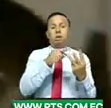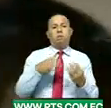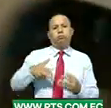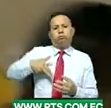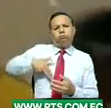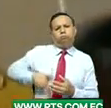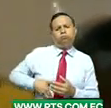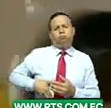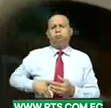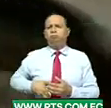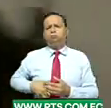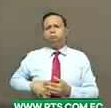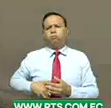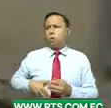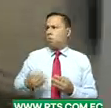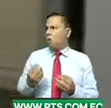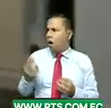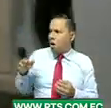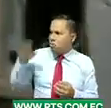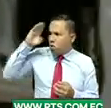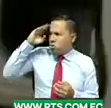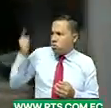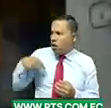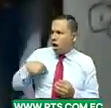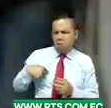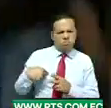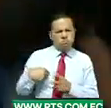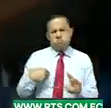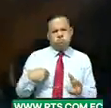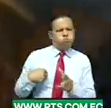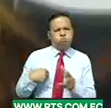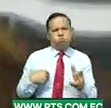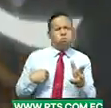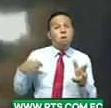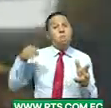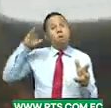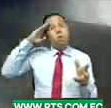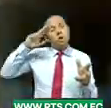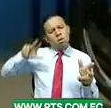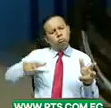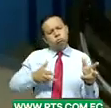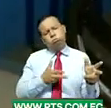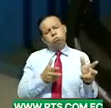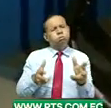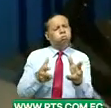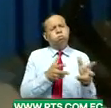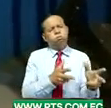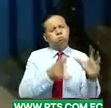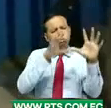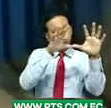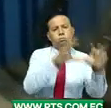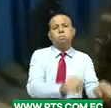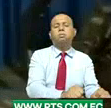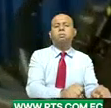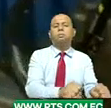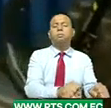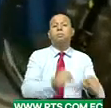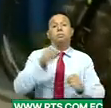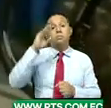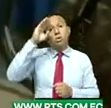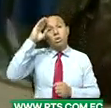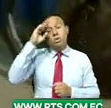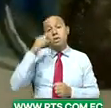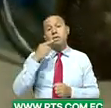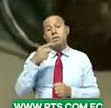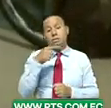emprendieron la huida, pero la policía logró su captura en el sector Promejoras de San Camilo. Estos sujetos, según la Policía Nacional,